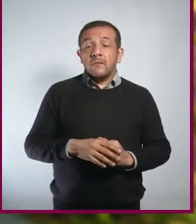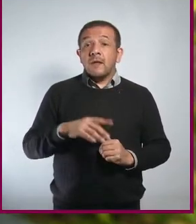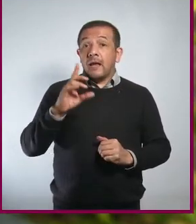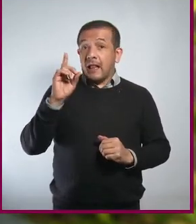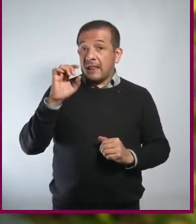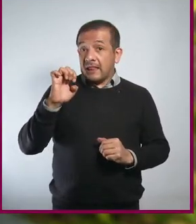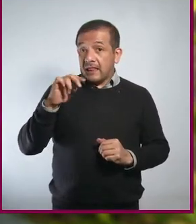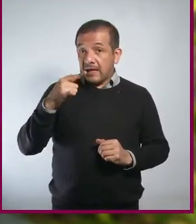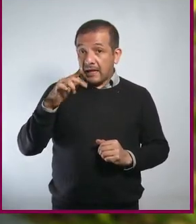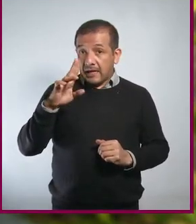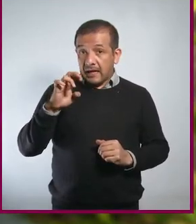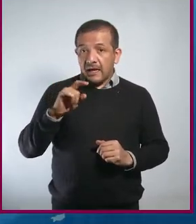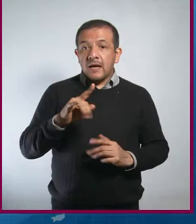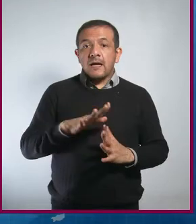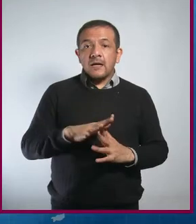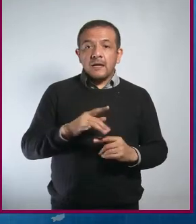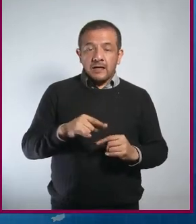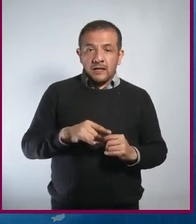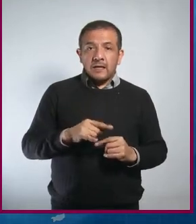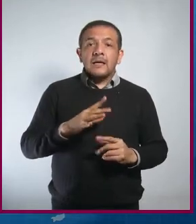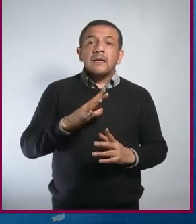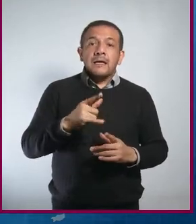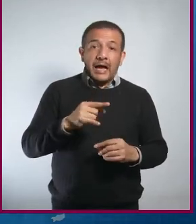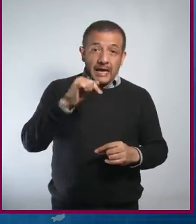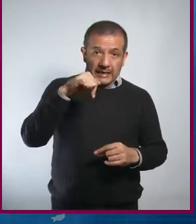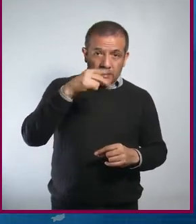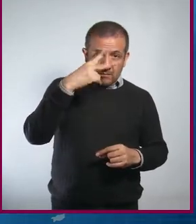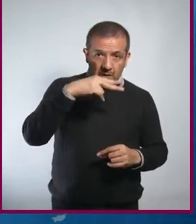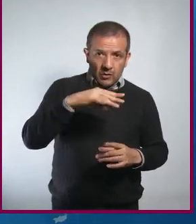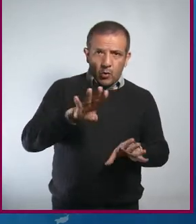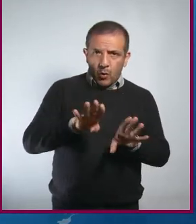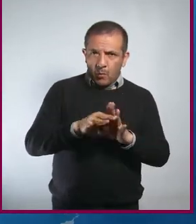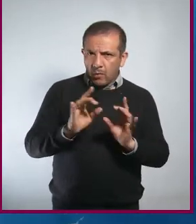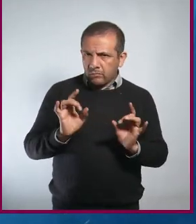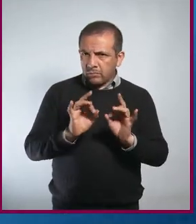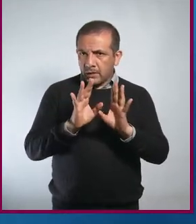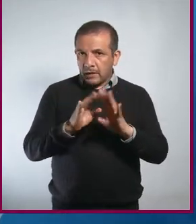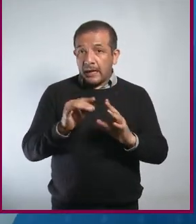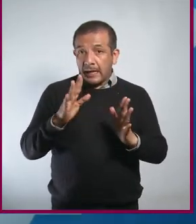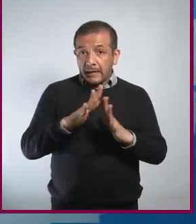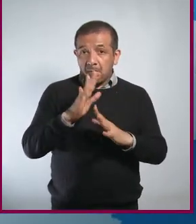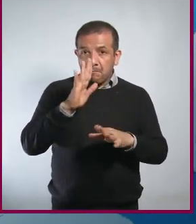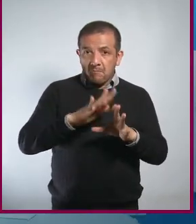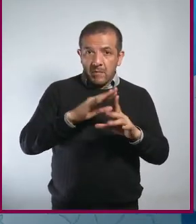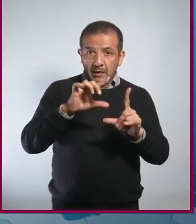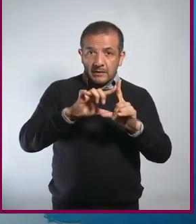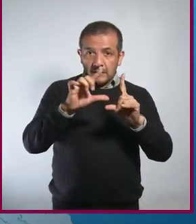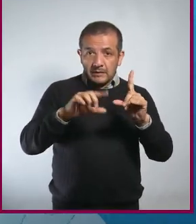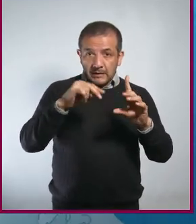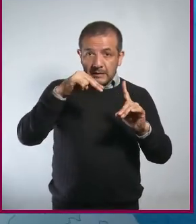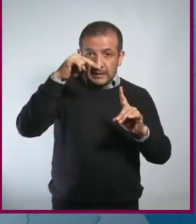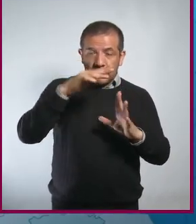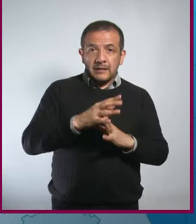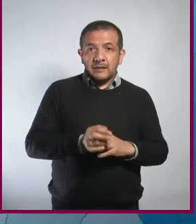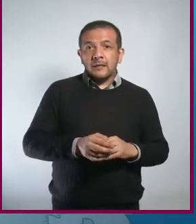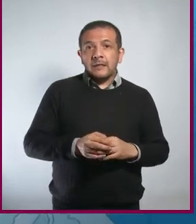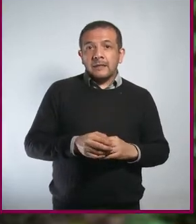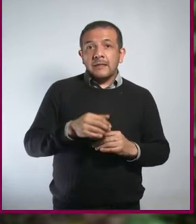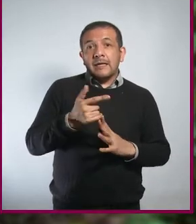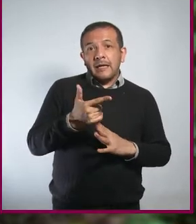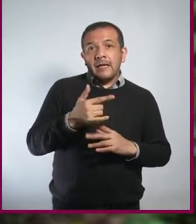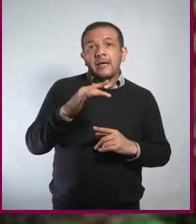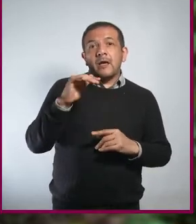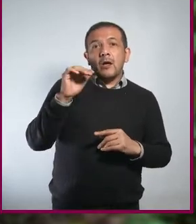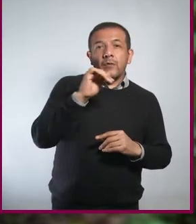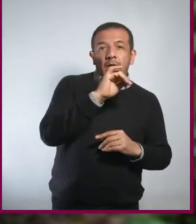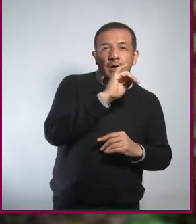dengue tiene un comportamiento estacionario. En nuestro país, de hecho en el hemisferio norte, es más común en el segundo semestre del año.